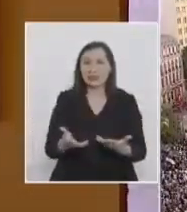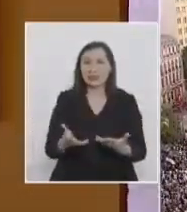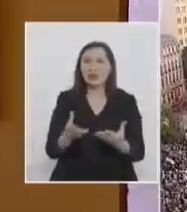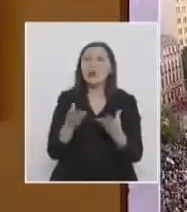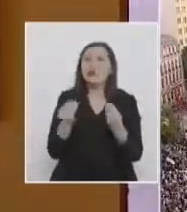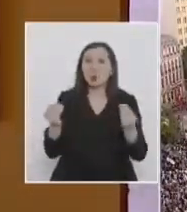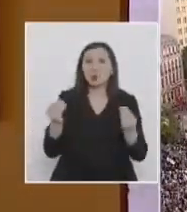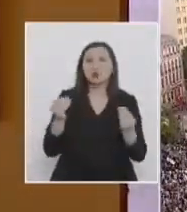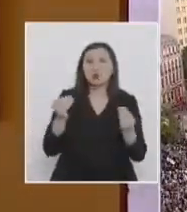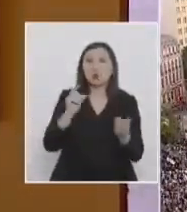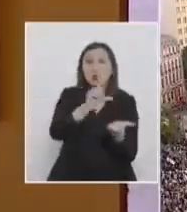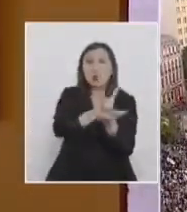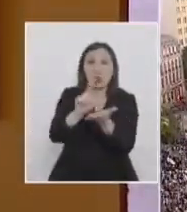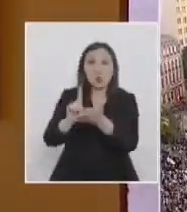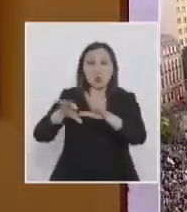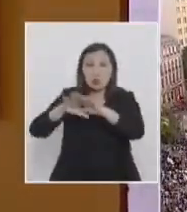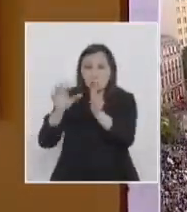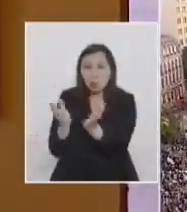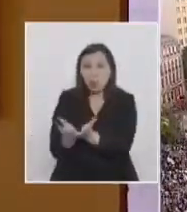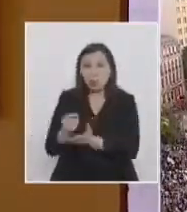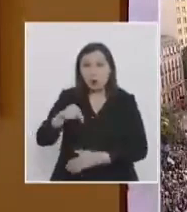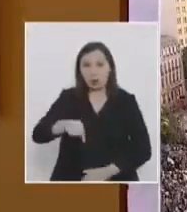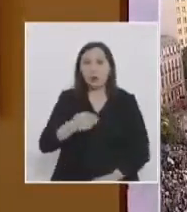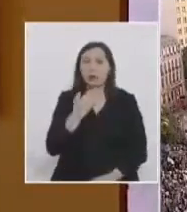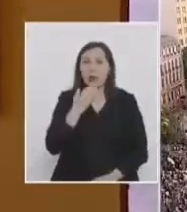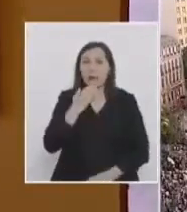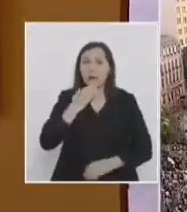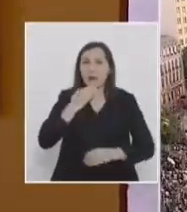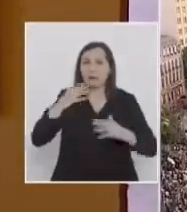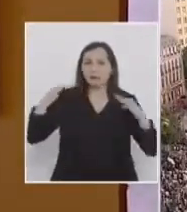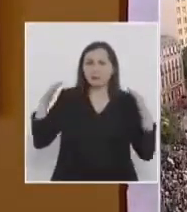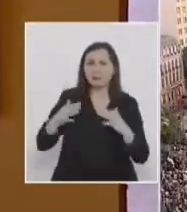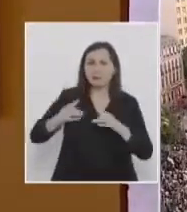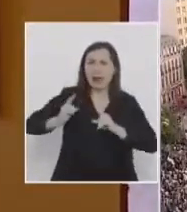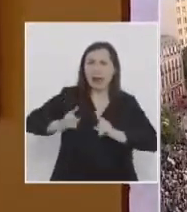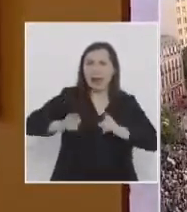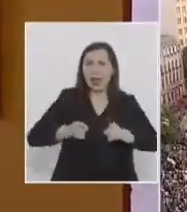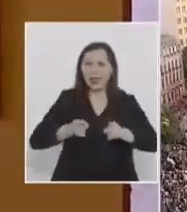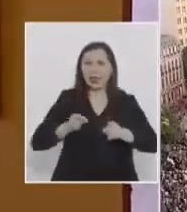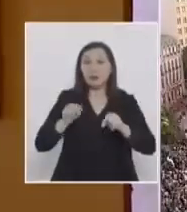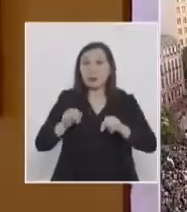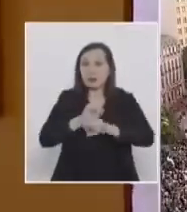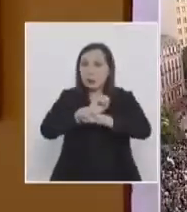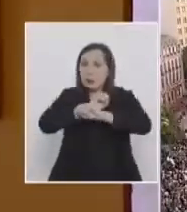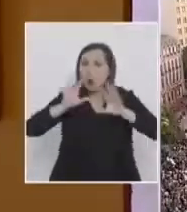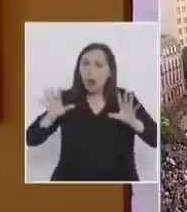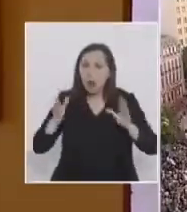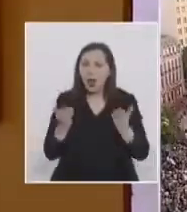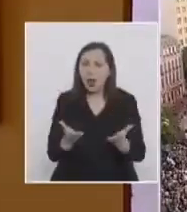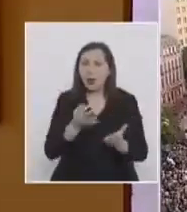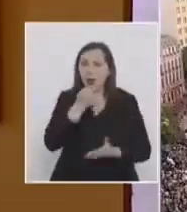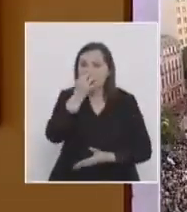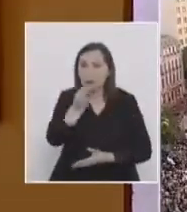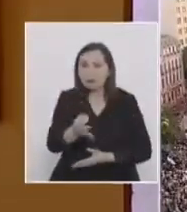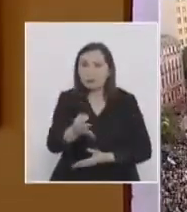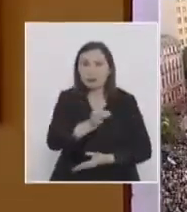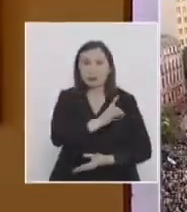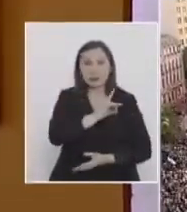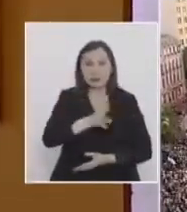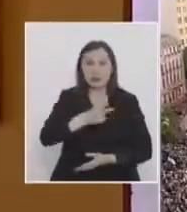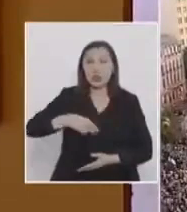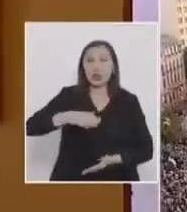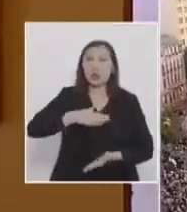en muchos lugares del mundo y hoy también por la guerra. Y en esto quiero ser muy claro. Chile, nuestro